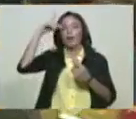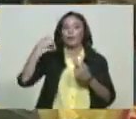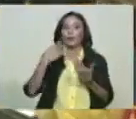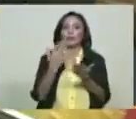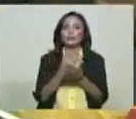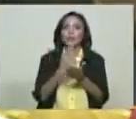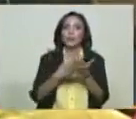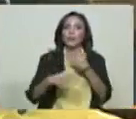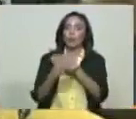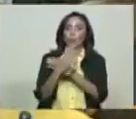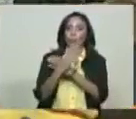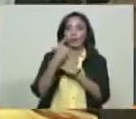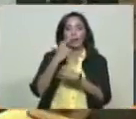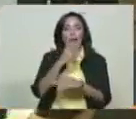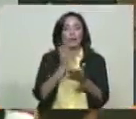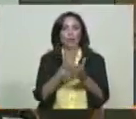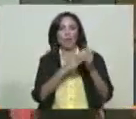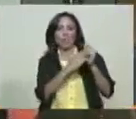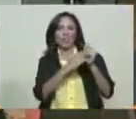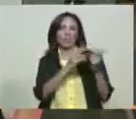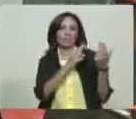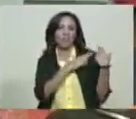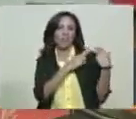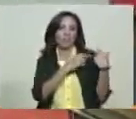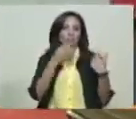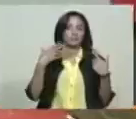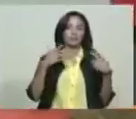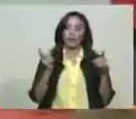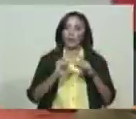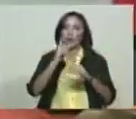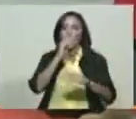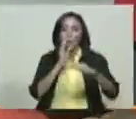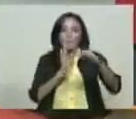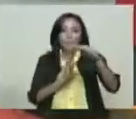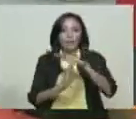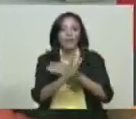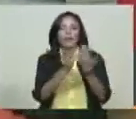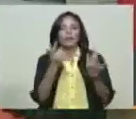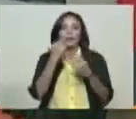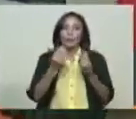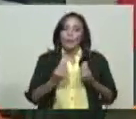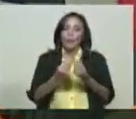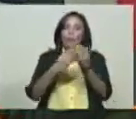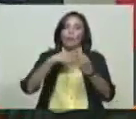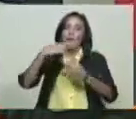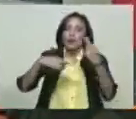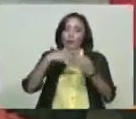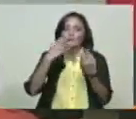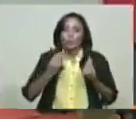he considerado el líder predestinado para nada he considerado un hombre que debe ser útil para la revolución